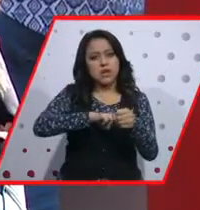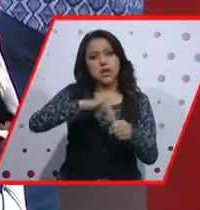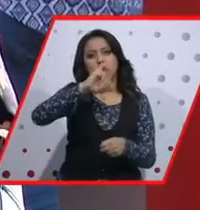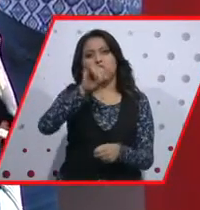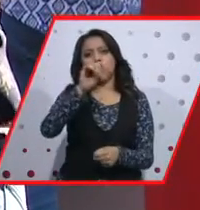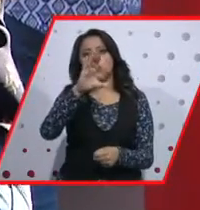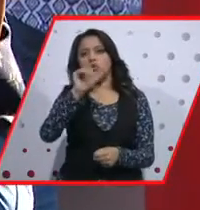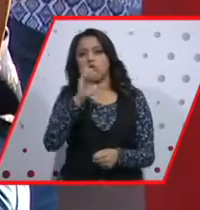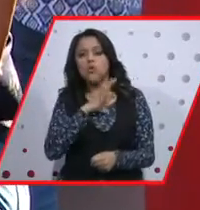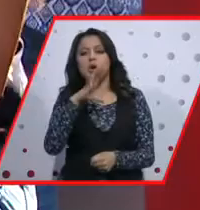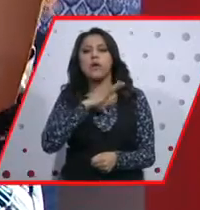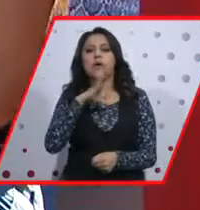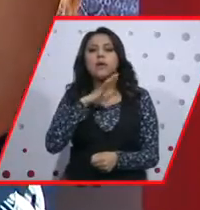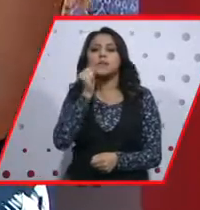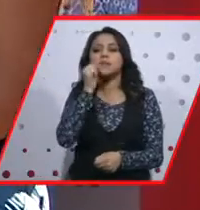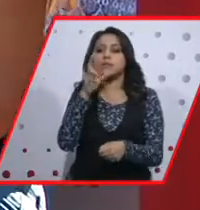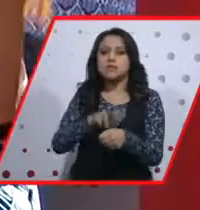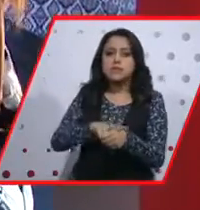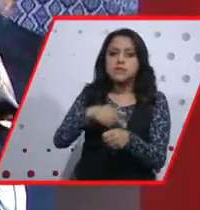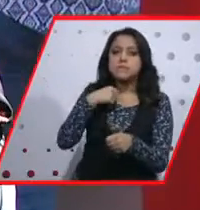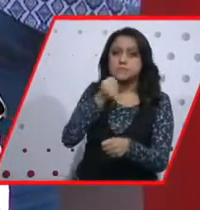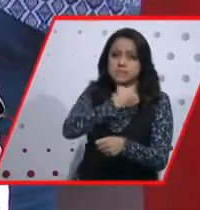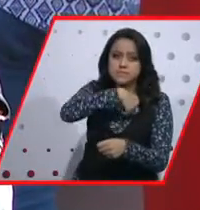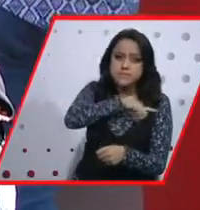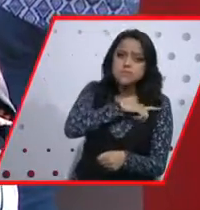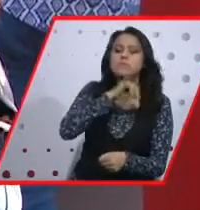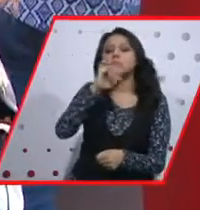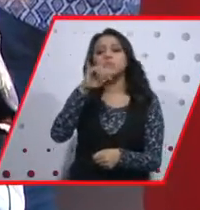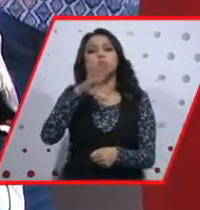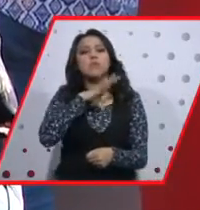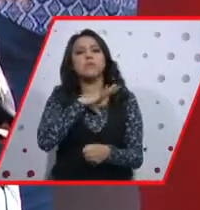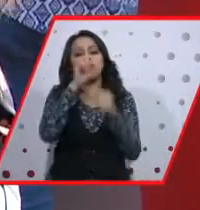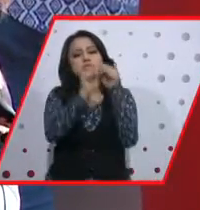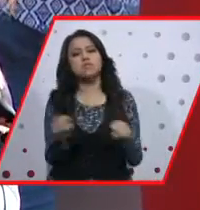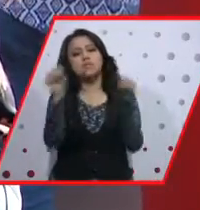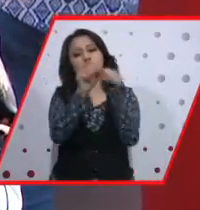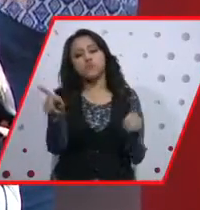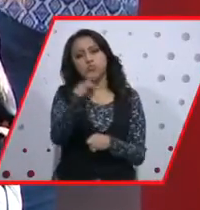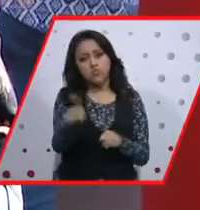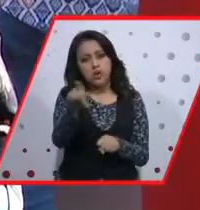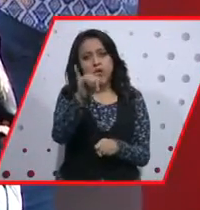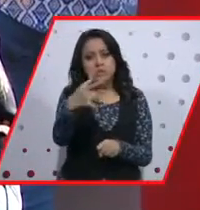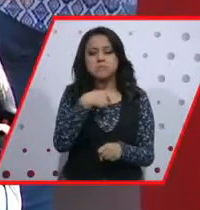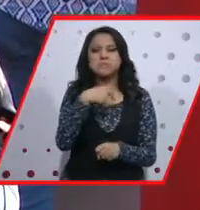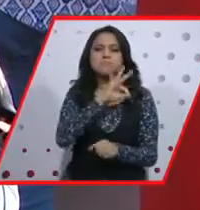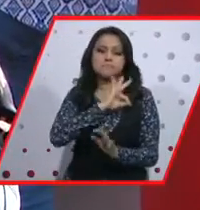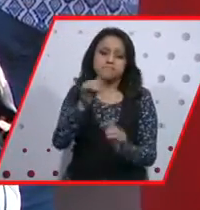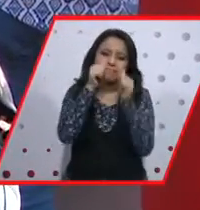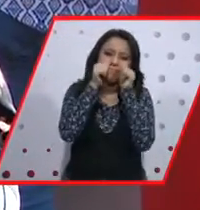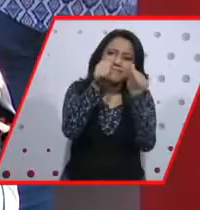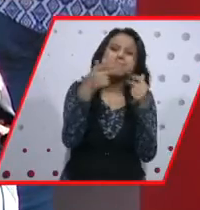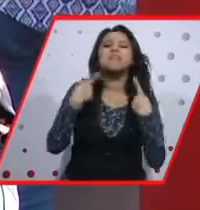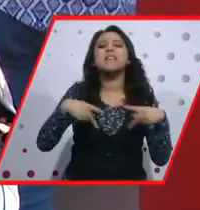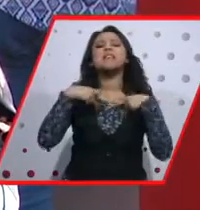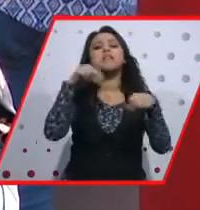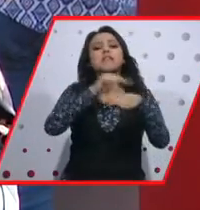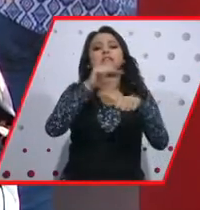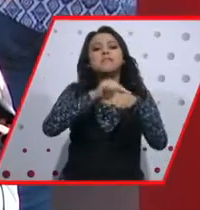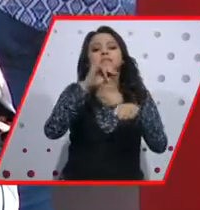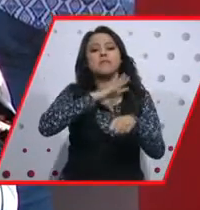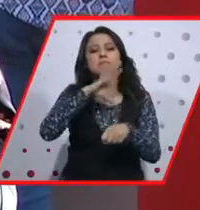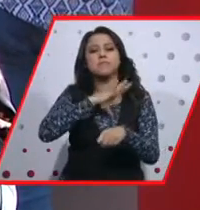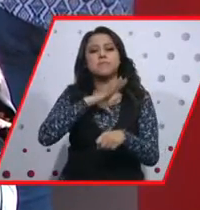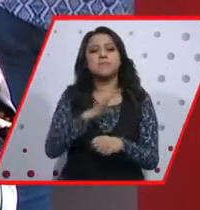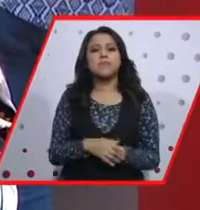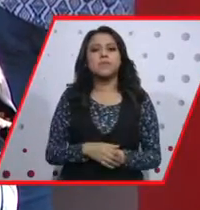¿Pertenece a la Secretaría de Salud de la Ciudad de México? Sí, tengo el Seguro Popular, y ahí ya me atendieron. El que me atendió fue el doctor Julio